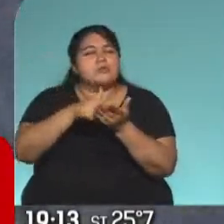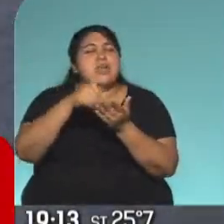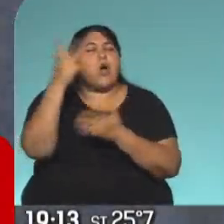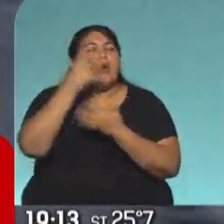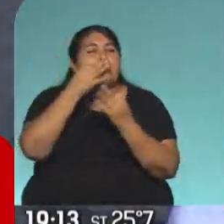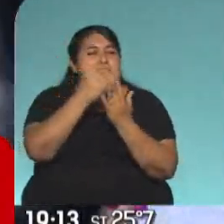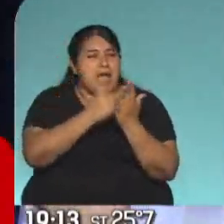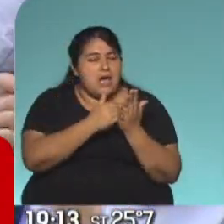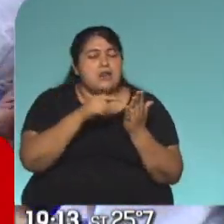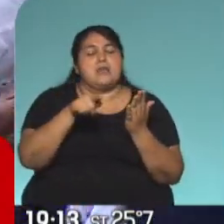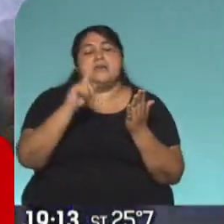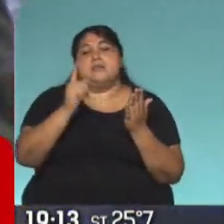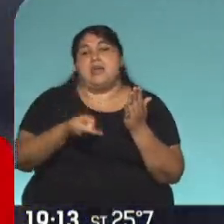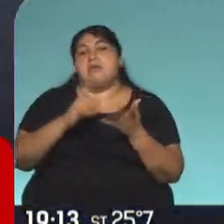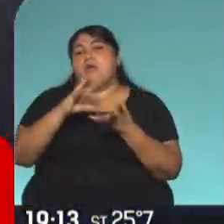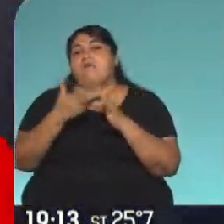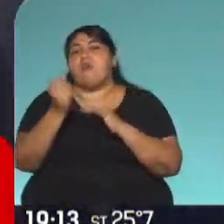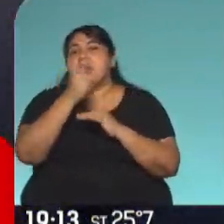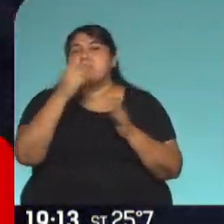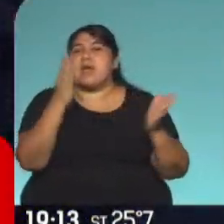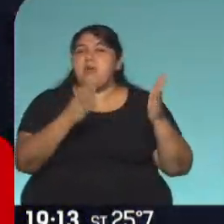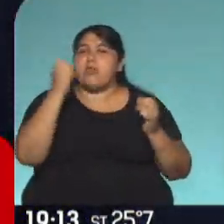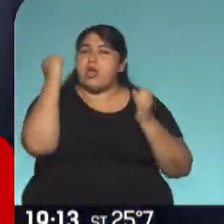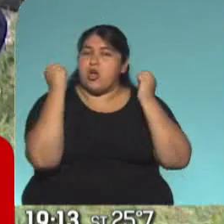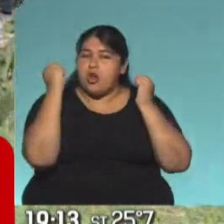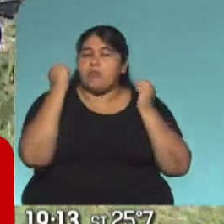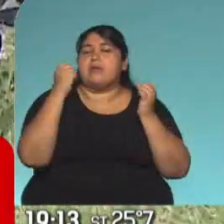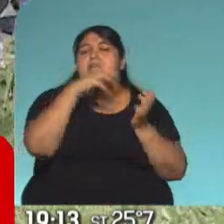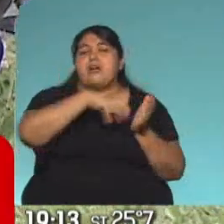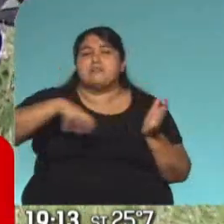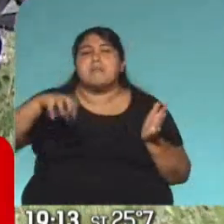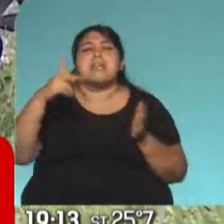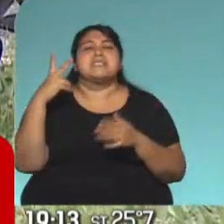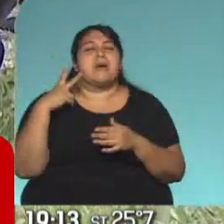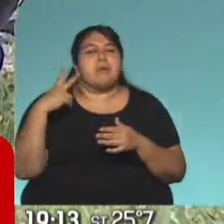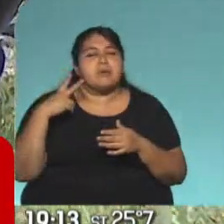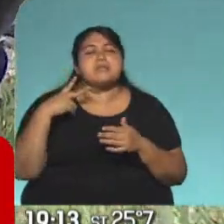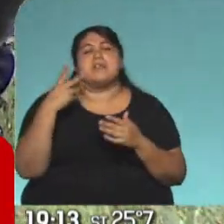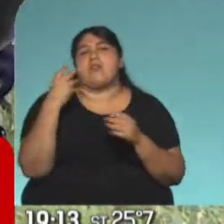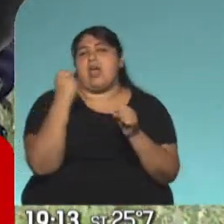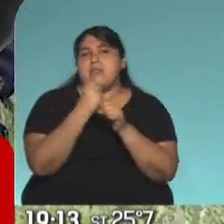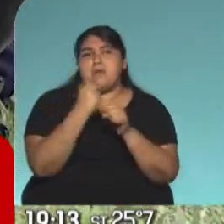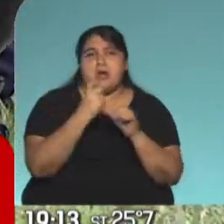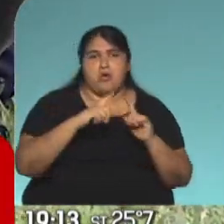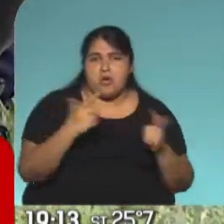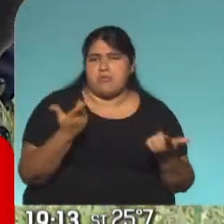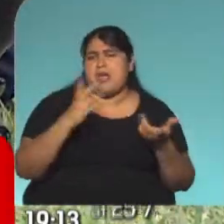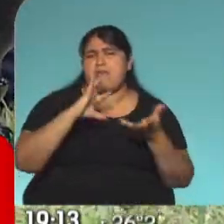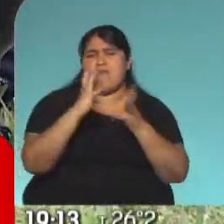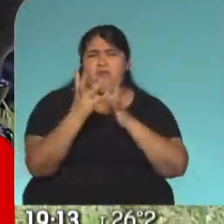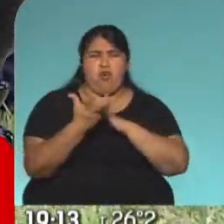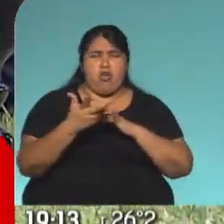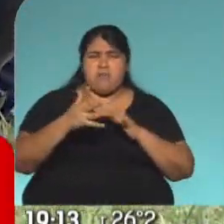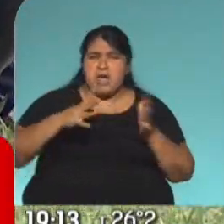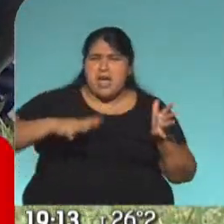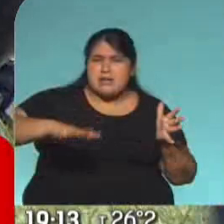también el modelo económico de las privatizaciones, el desempleo, todo un modelo que